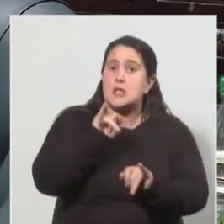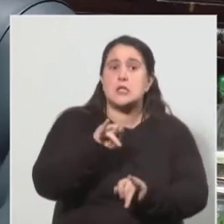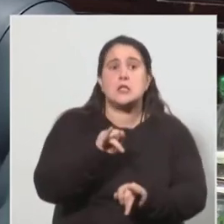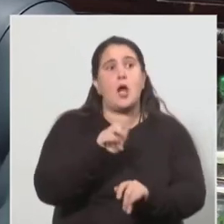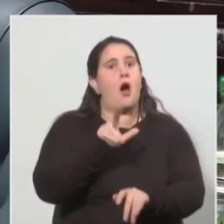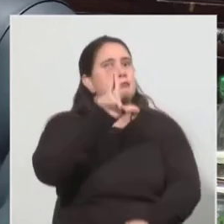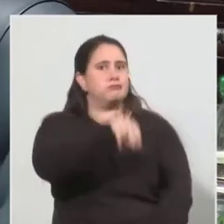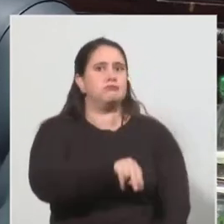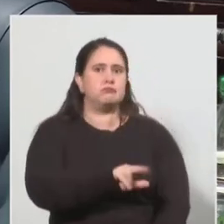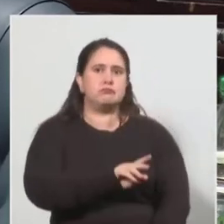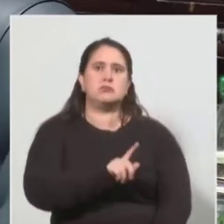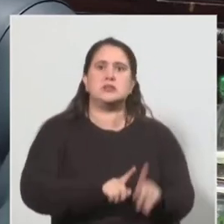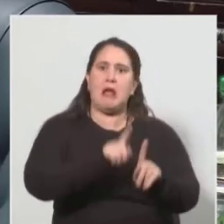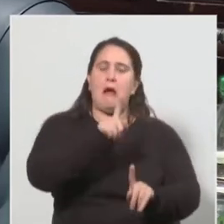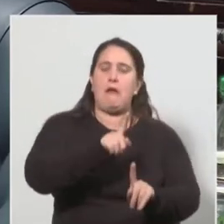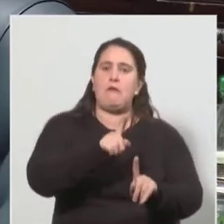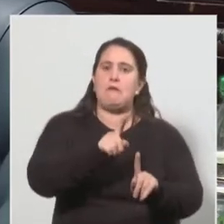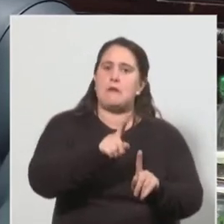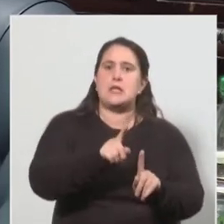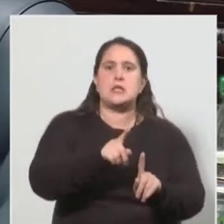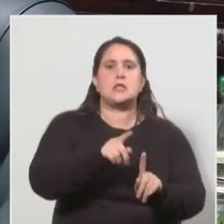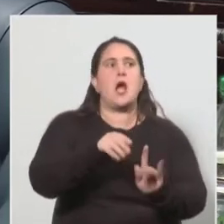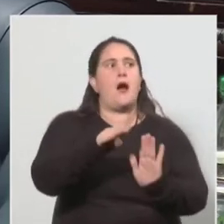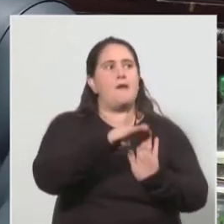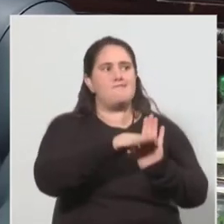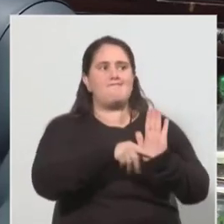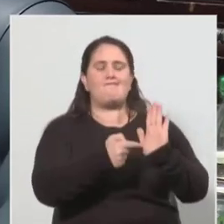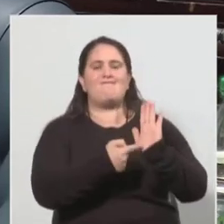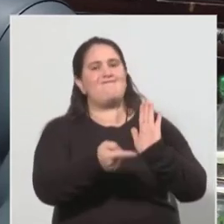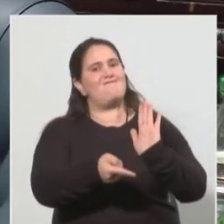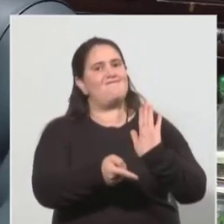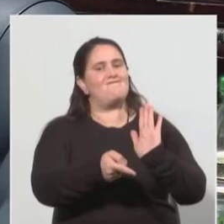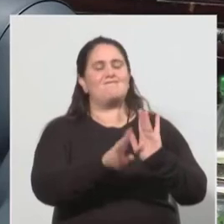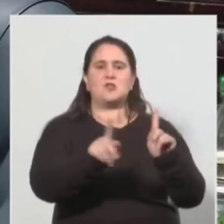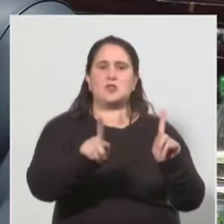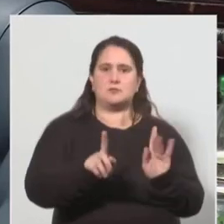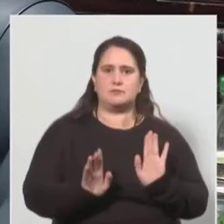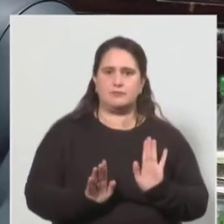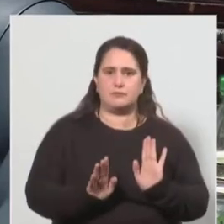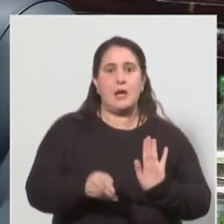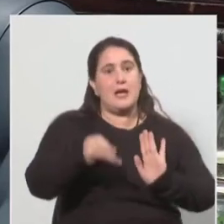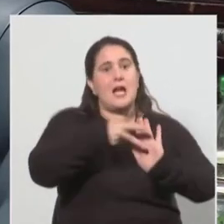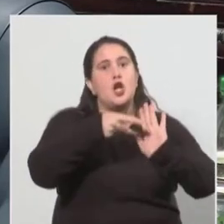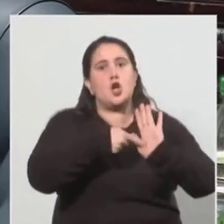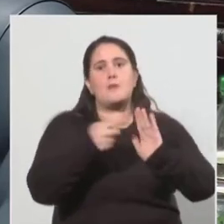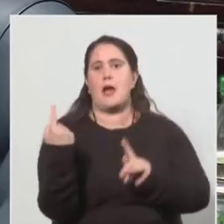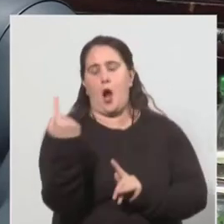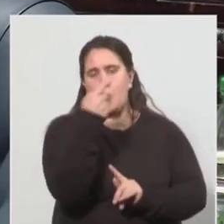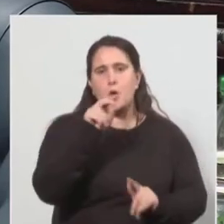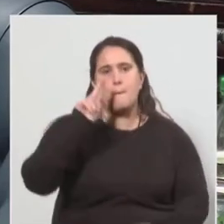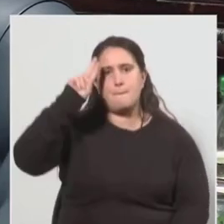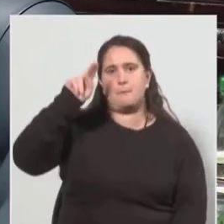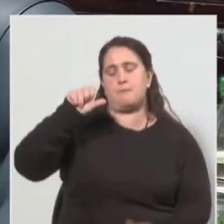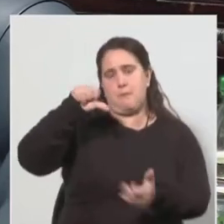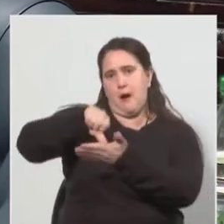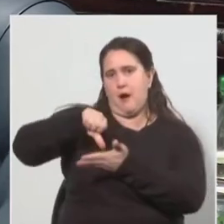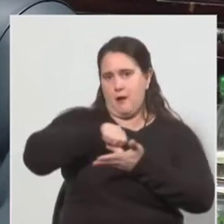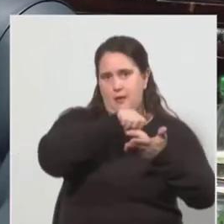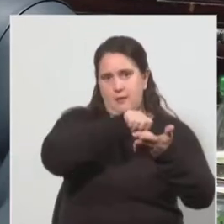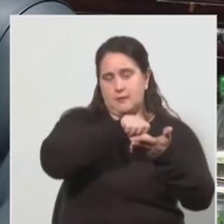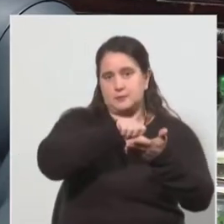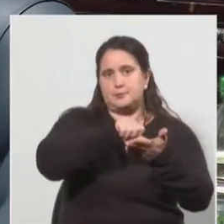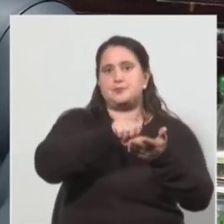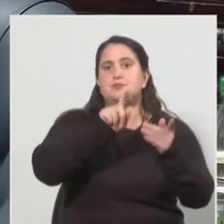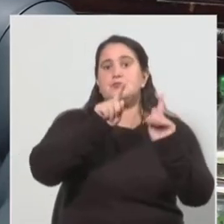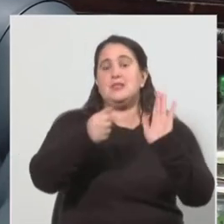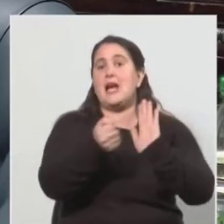denegar la solicitud cuando existen razones fundadas, de conformidad con la normativa de cada país. Y lo que